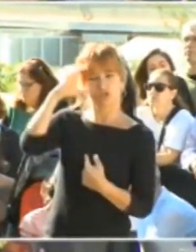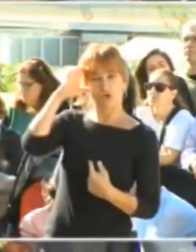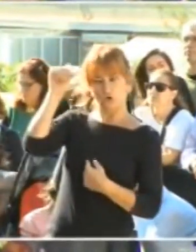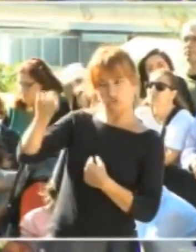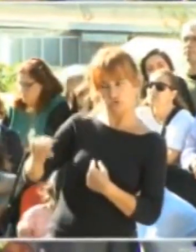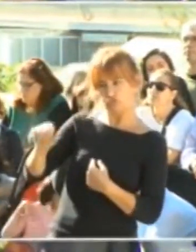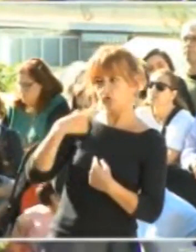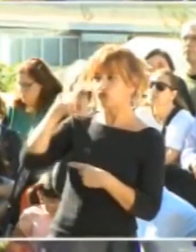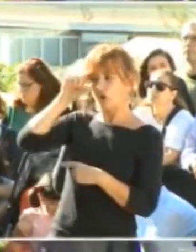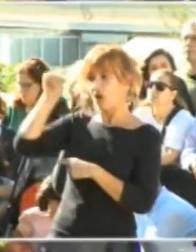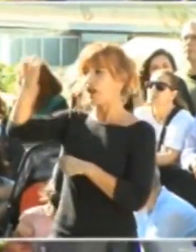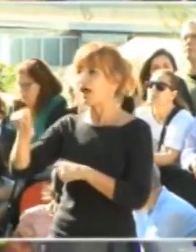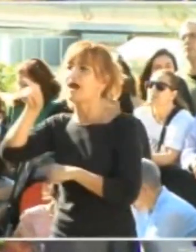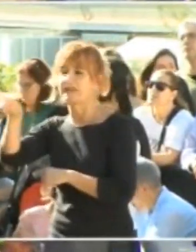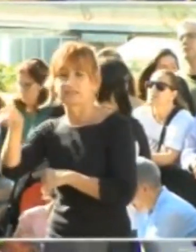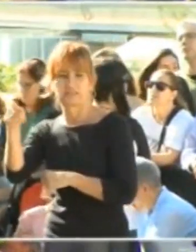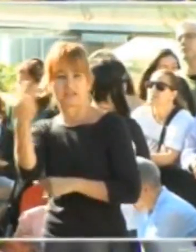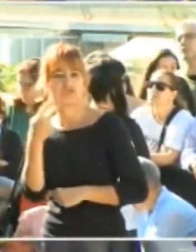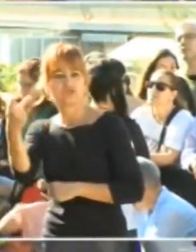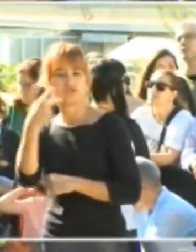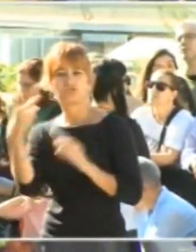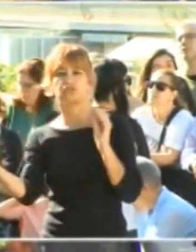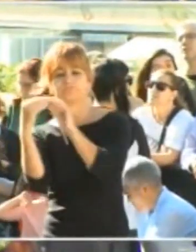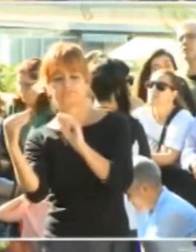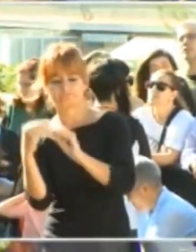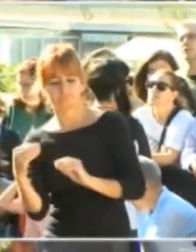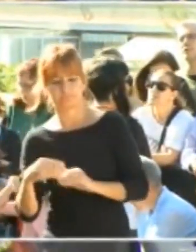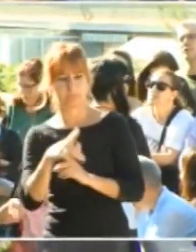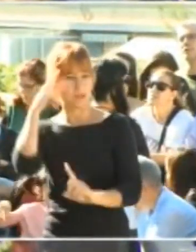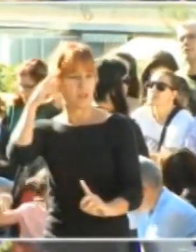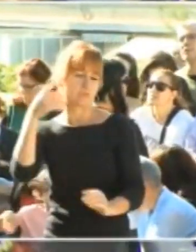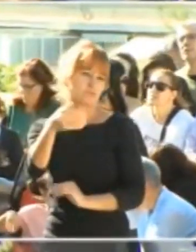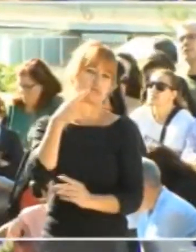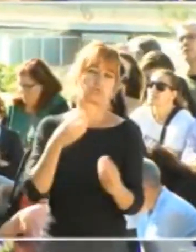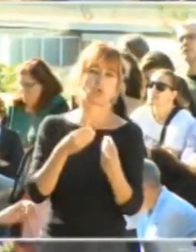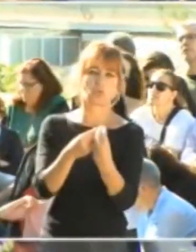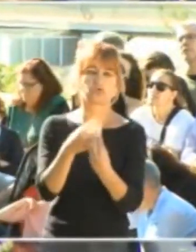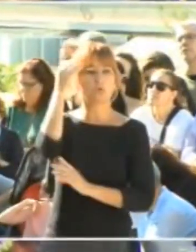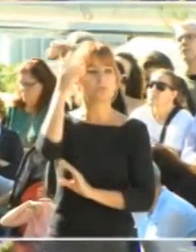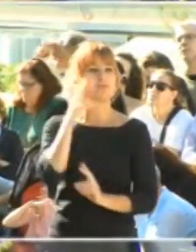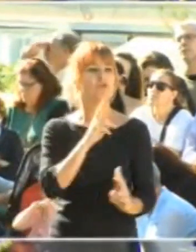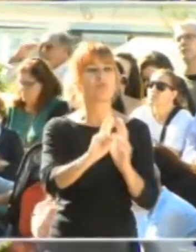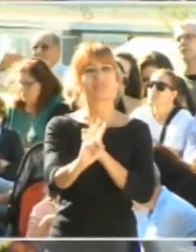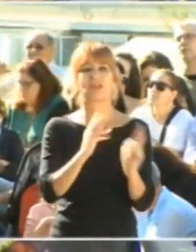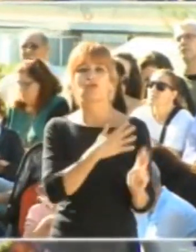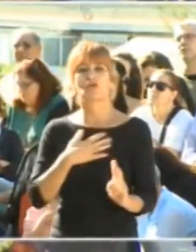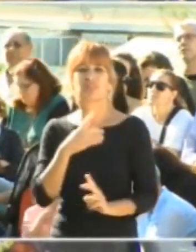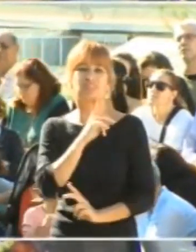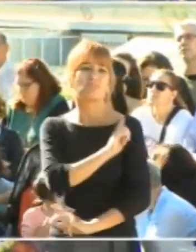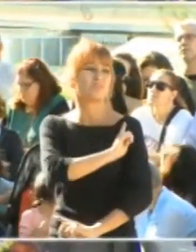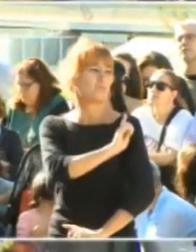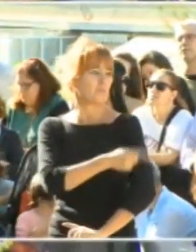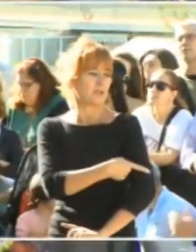que hemos encontrado una forma de querer estar juntos y juntas creo que el diálogo exige en primer lugar valentía